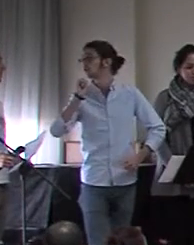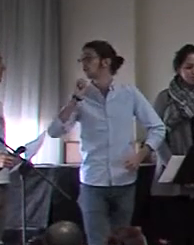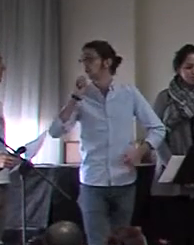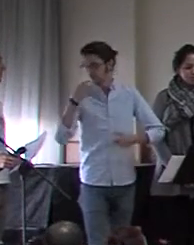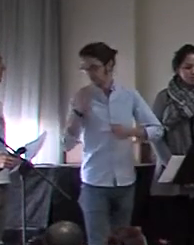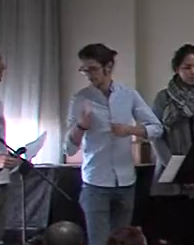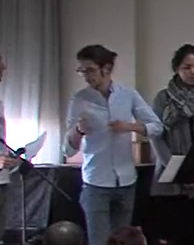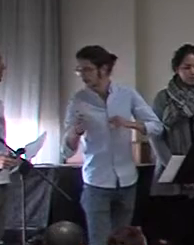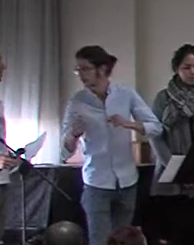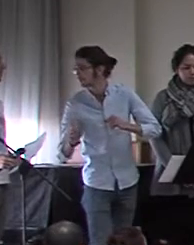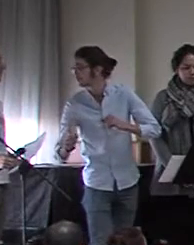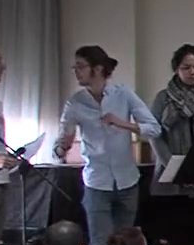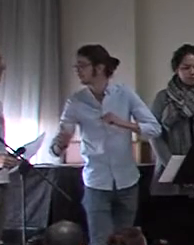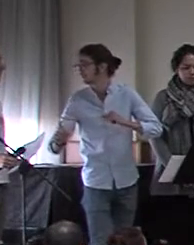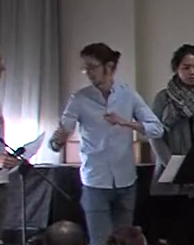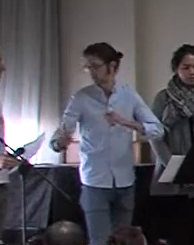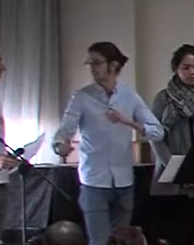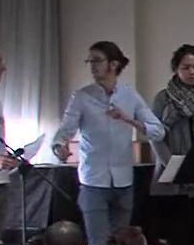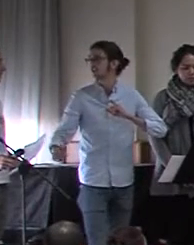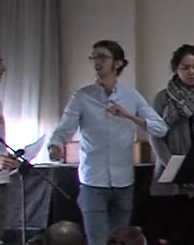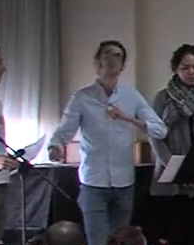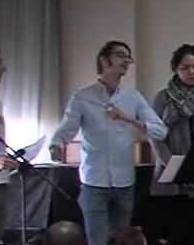riesgo decir que vence,